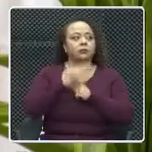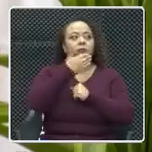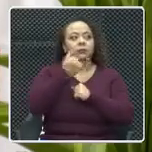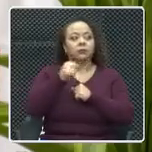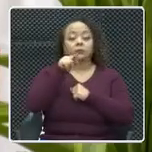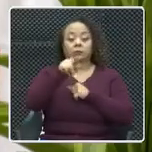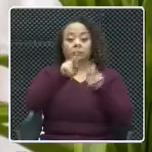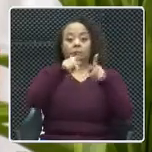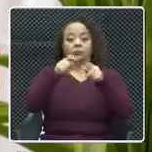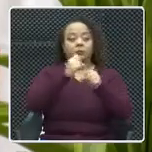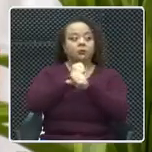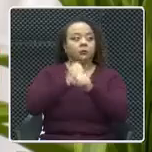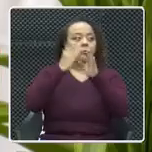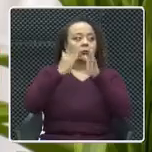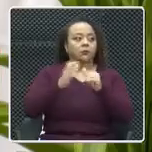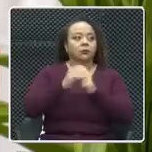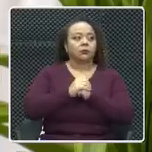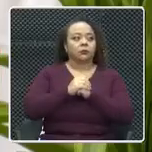usted, persona empleadora,